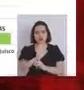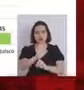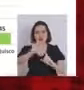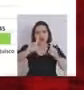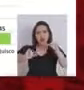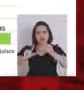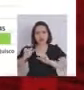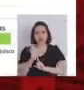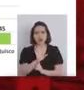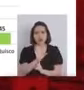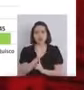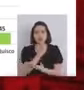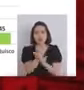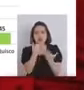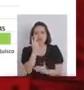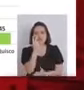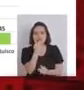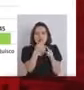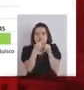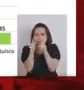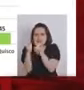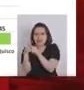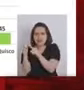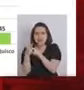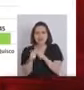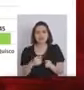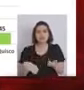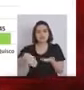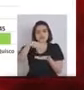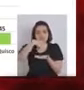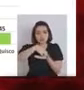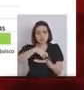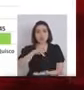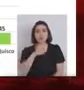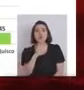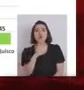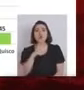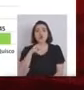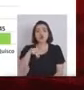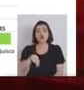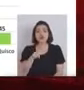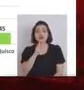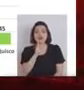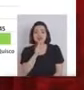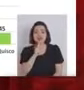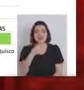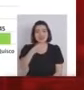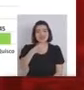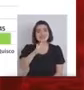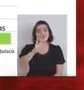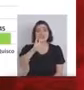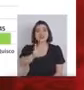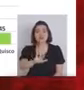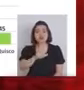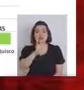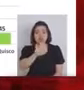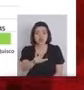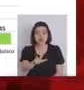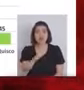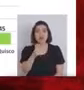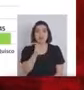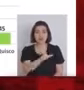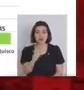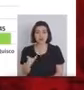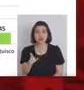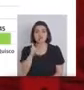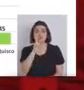entender que esto es algo que no es del todo rápido. 57.000 personas se me hace poco. ¿Hace cuánto que Chile comienza a vacunar?